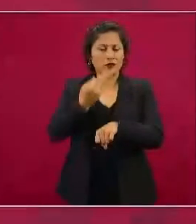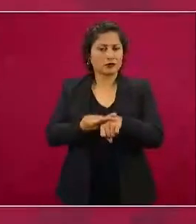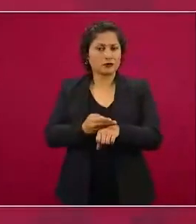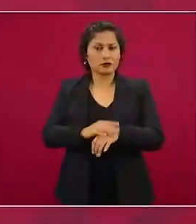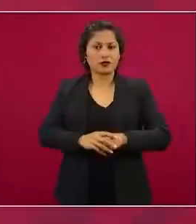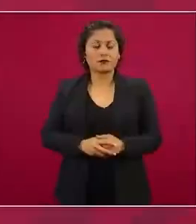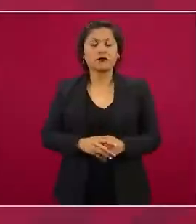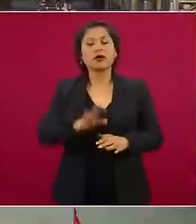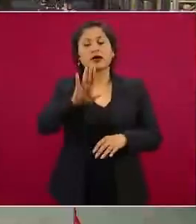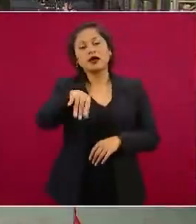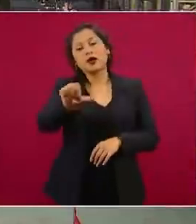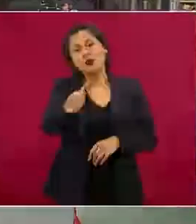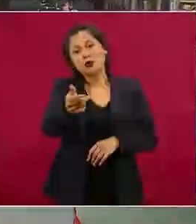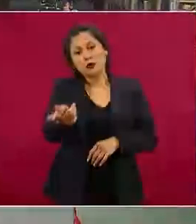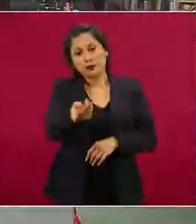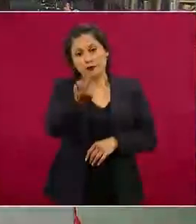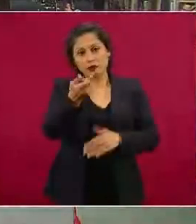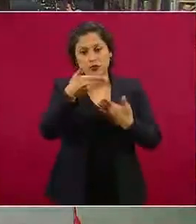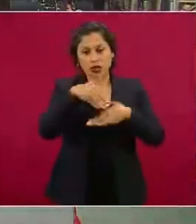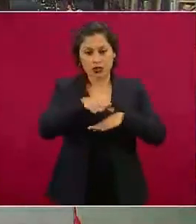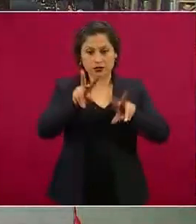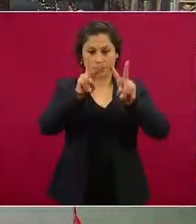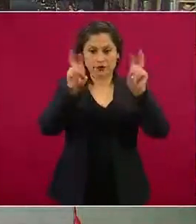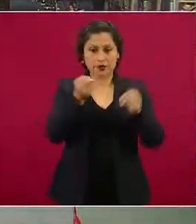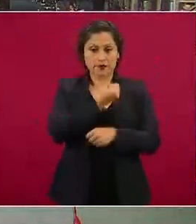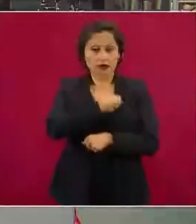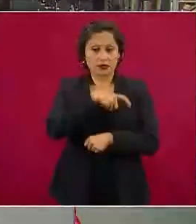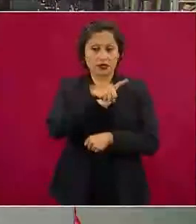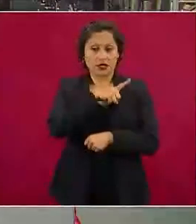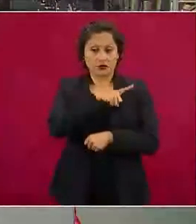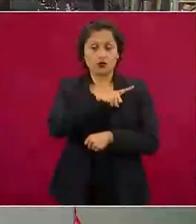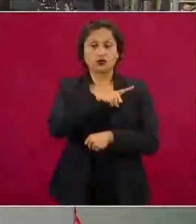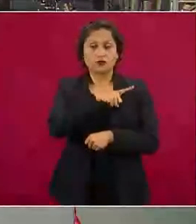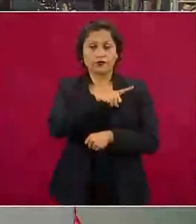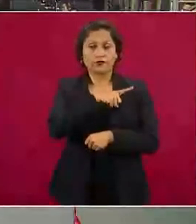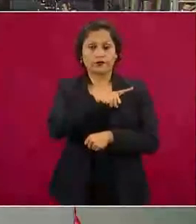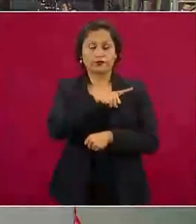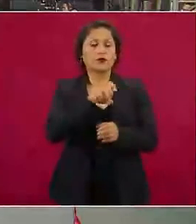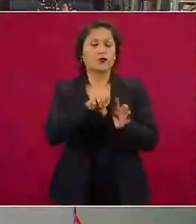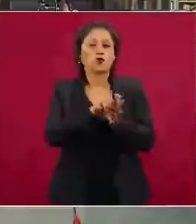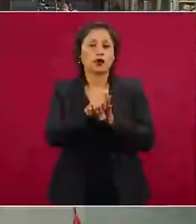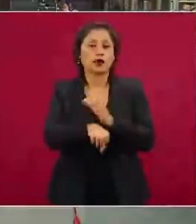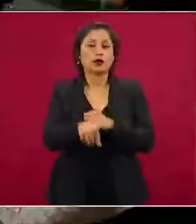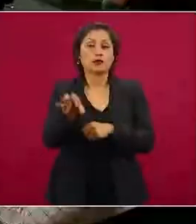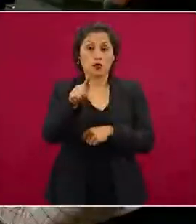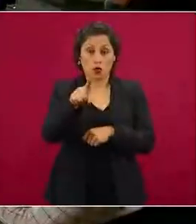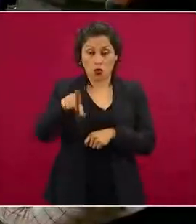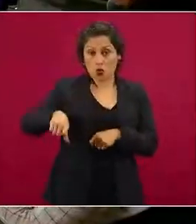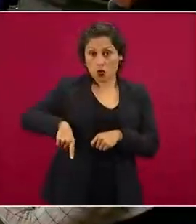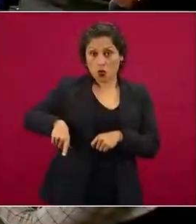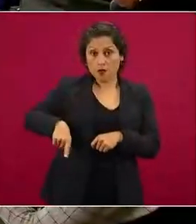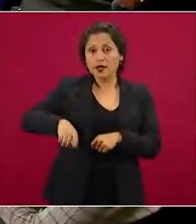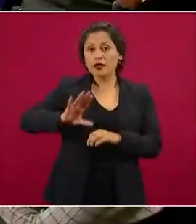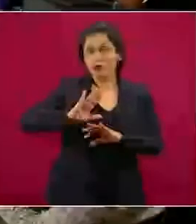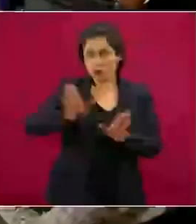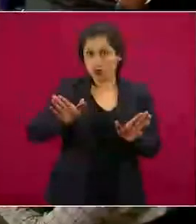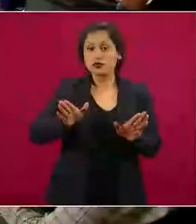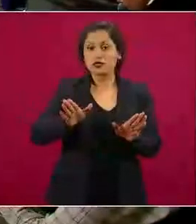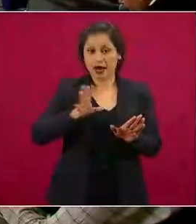Bien, preguntarle también en materia, en cuestión de salud, si ya contempla el gobierno un plan de seguimiento a las